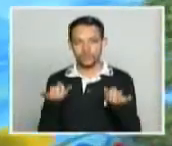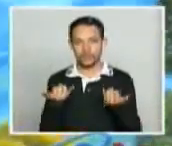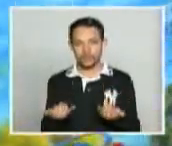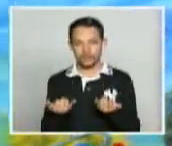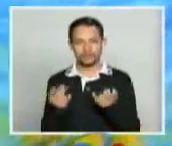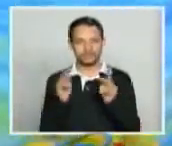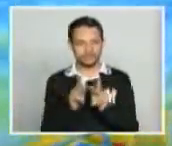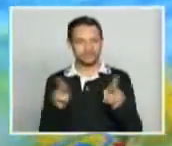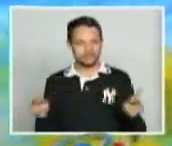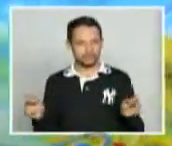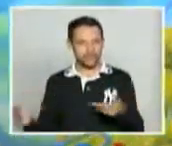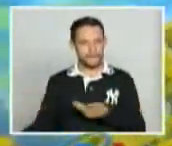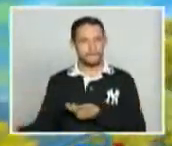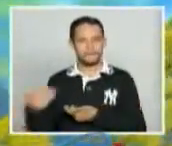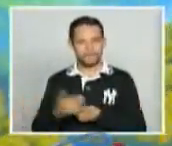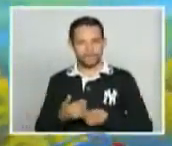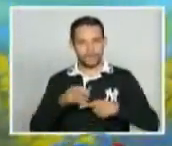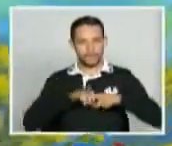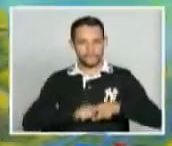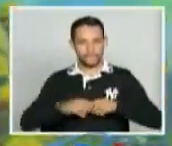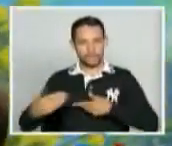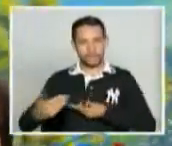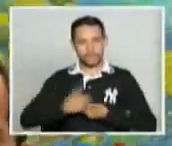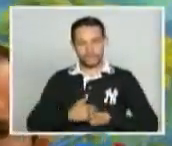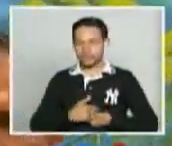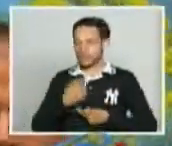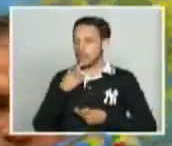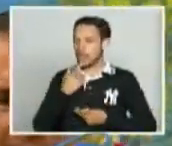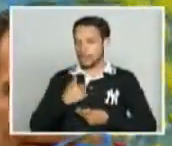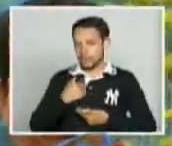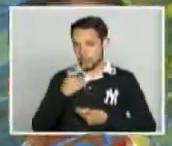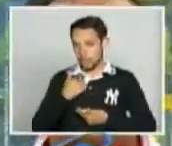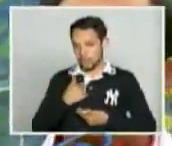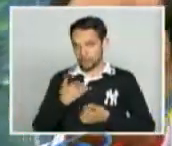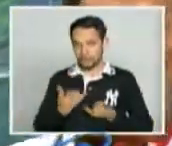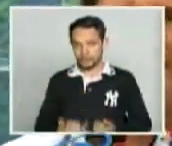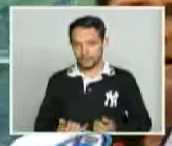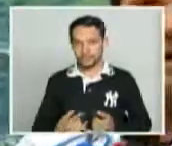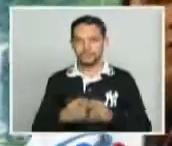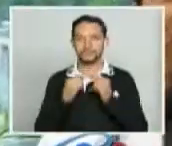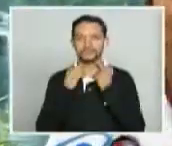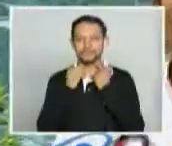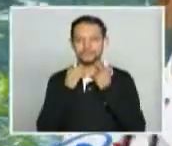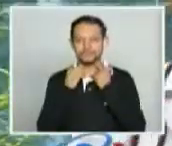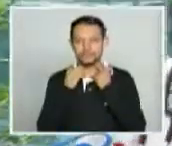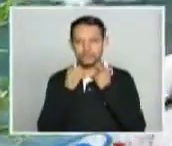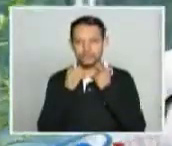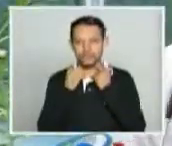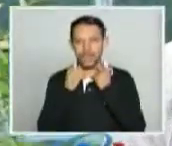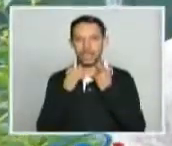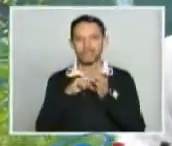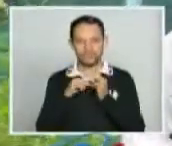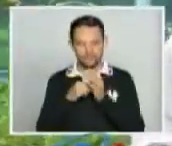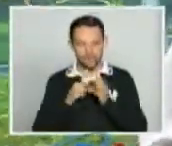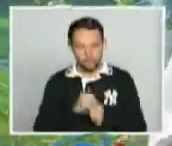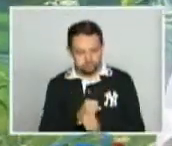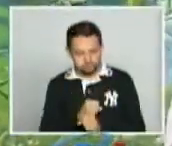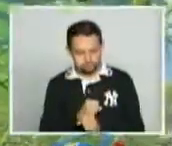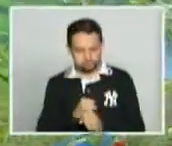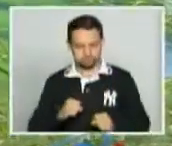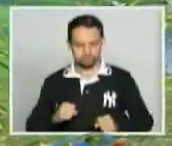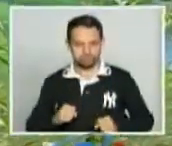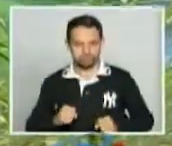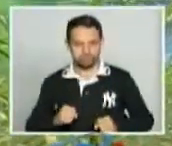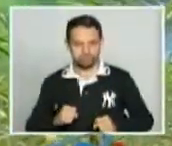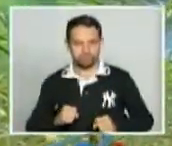Muchas personas llegan a la consulta y le dicen a uno, yo tengo tiroides de la que engorda, ¿cierto? La gente tiene un